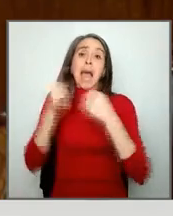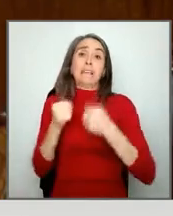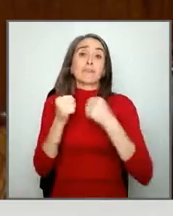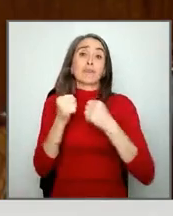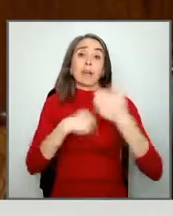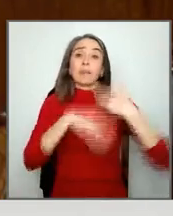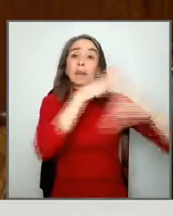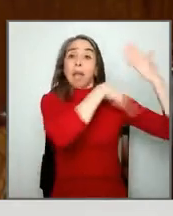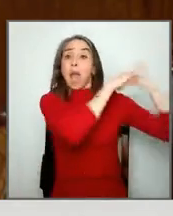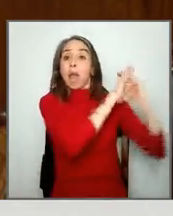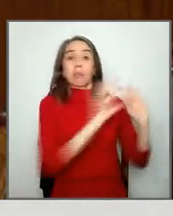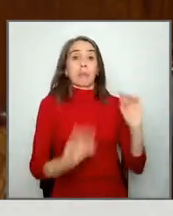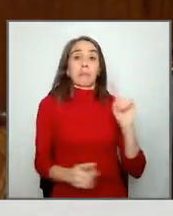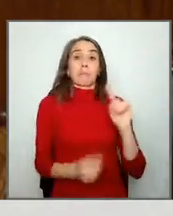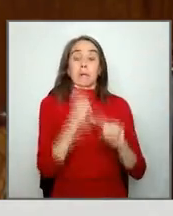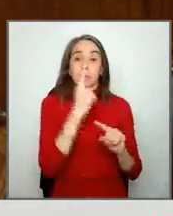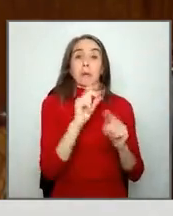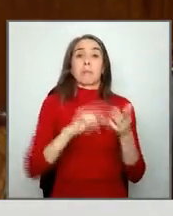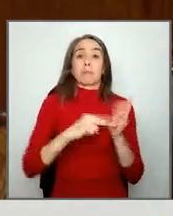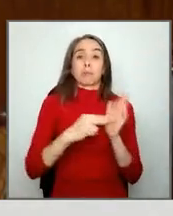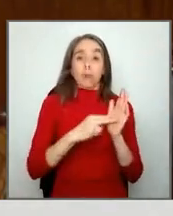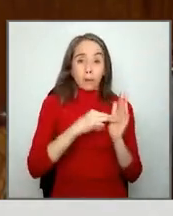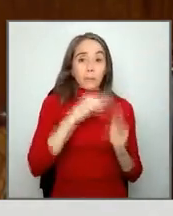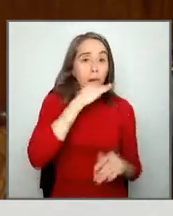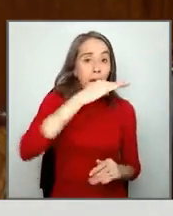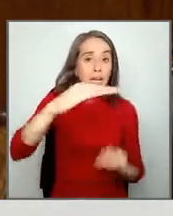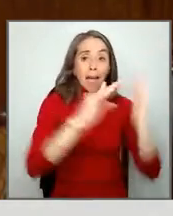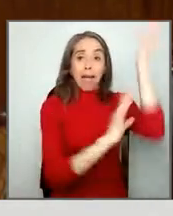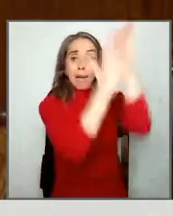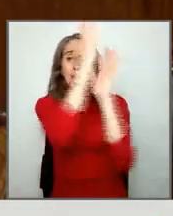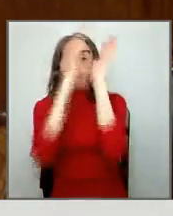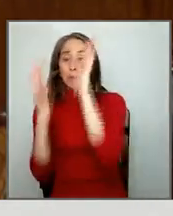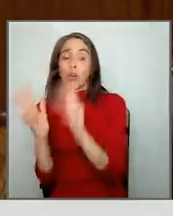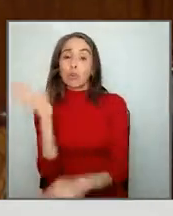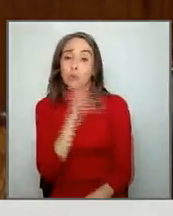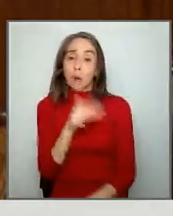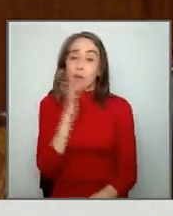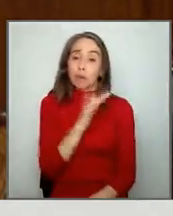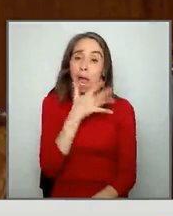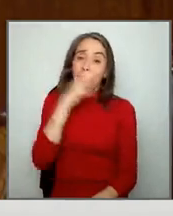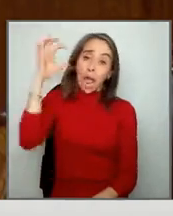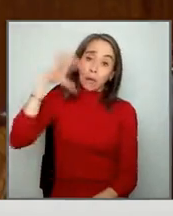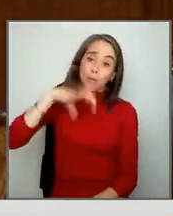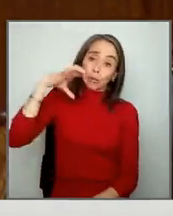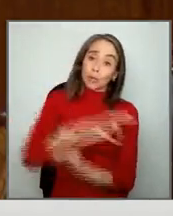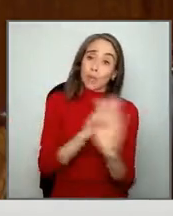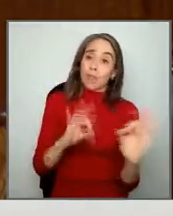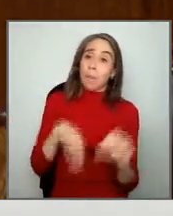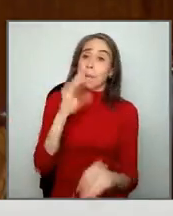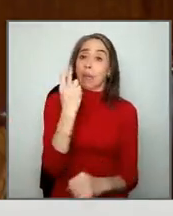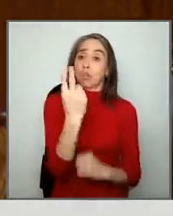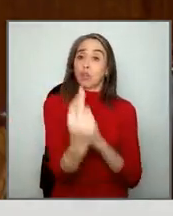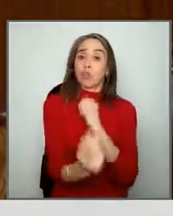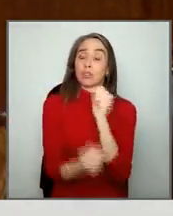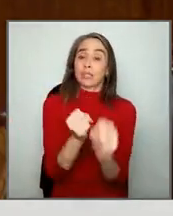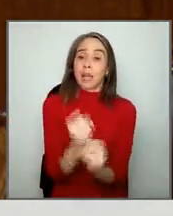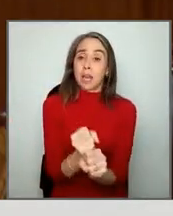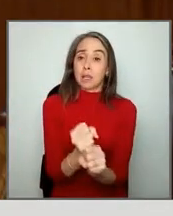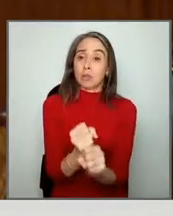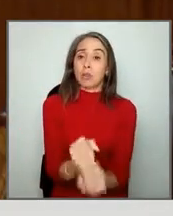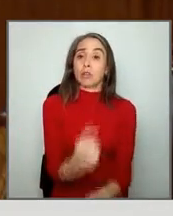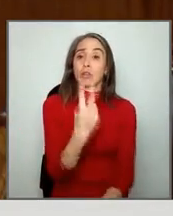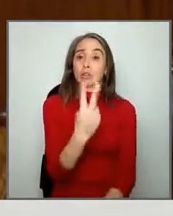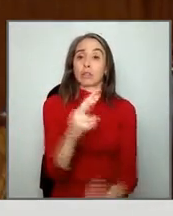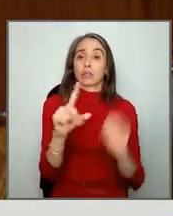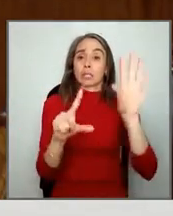el sector Silva agropecuario a un déficit continuo por más de 12 años existiendo actualmente 275